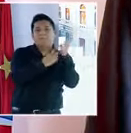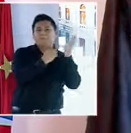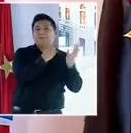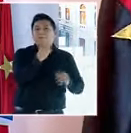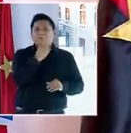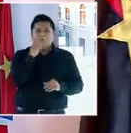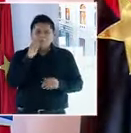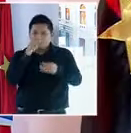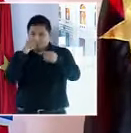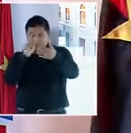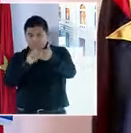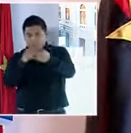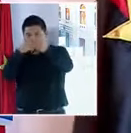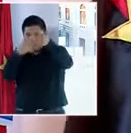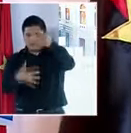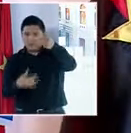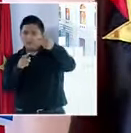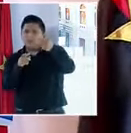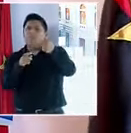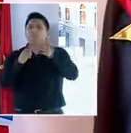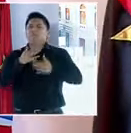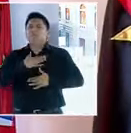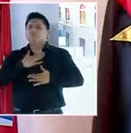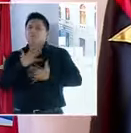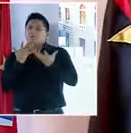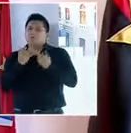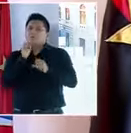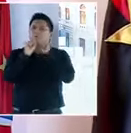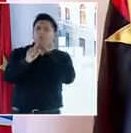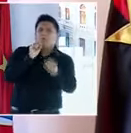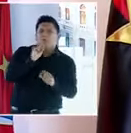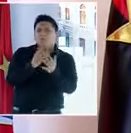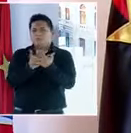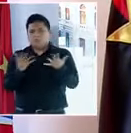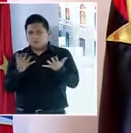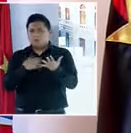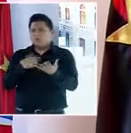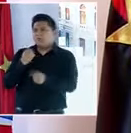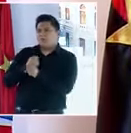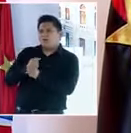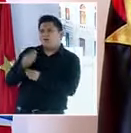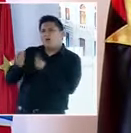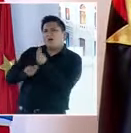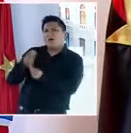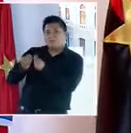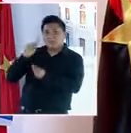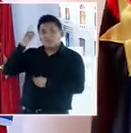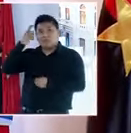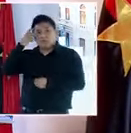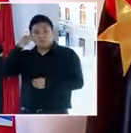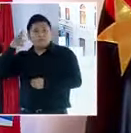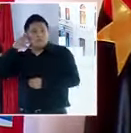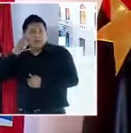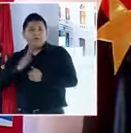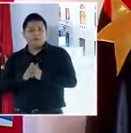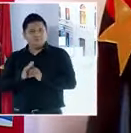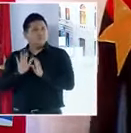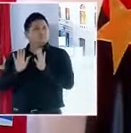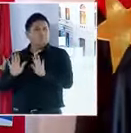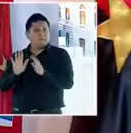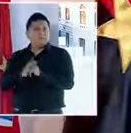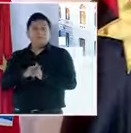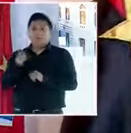clic y formulan sus preguntas e inquietudes alrededor de la gestión del mandatario regional. Así de fácil y sencillo, usted